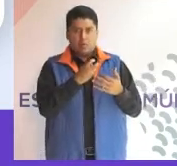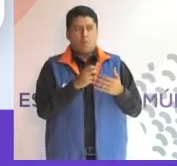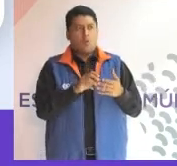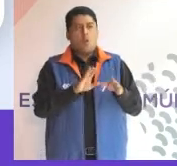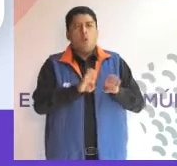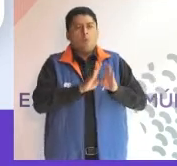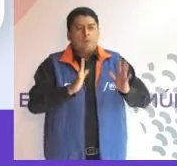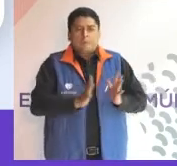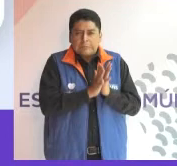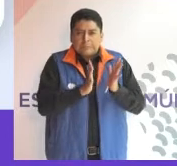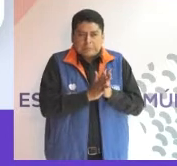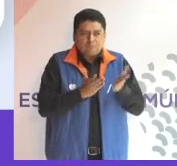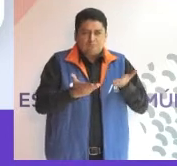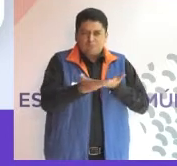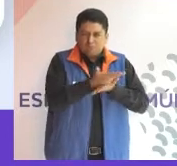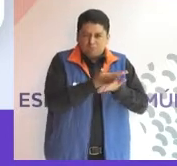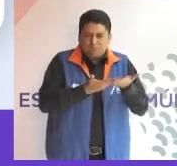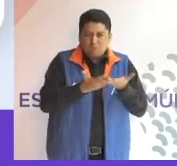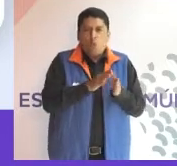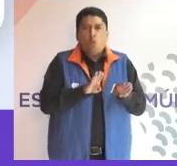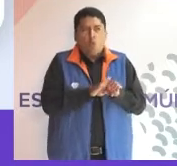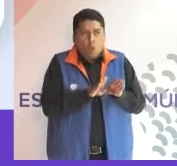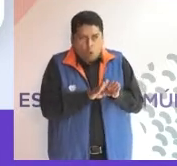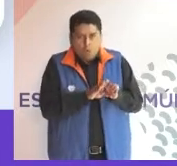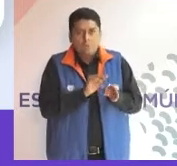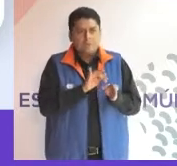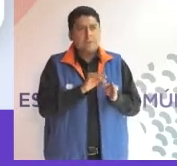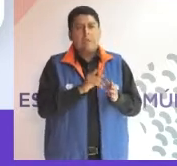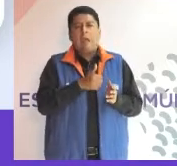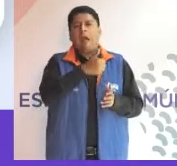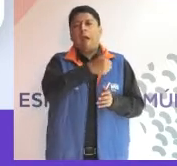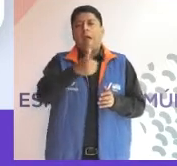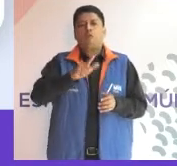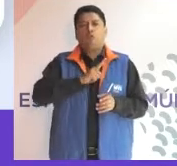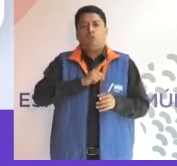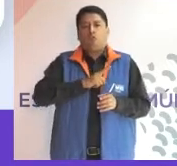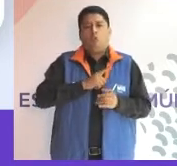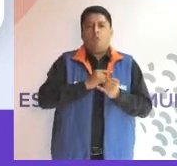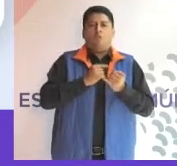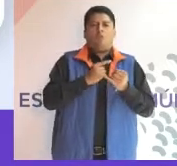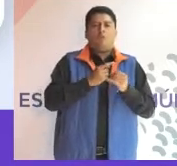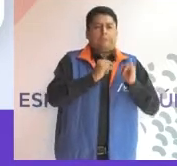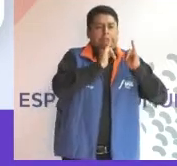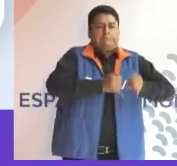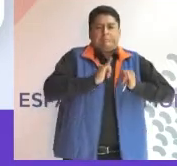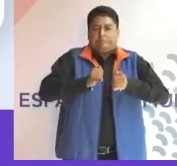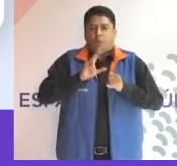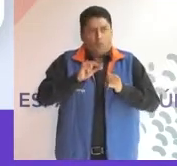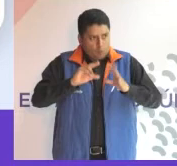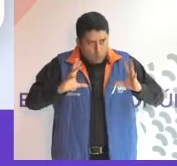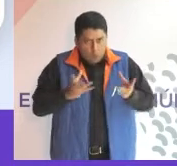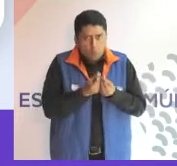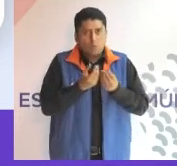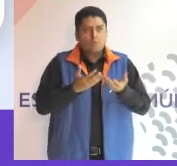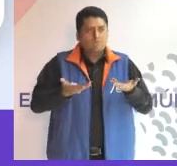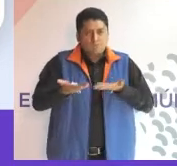ejemplo, logramos en las organizaciones voluntarias, en la sociedad civil. Entonces,